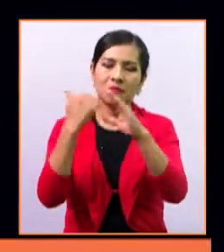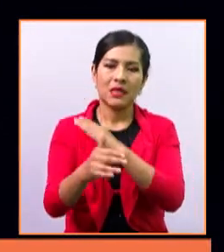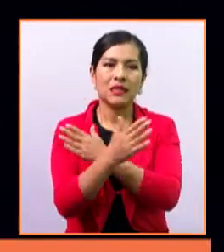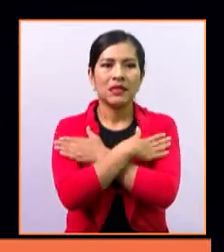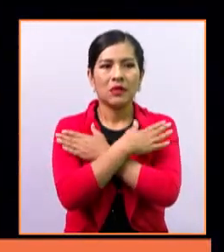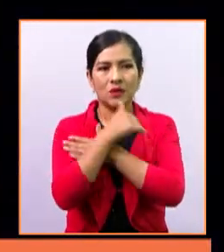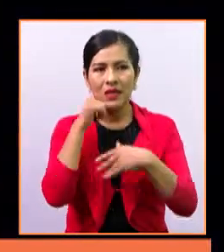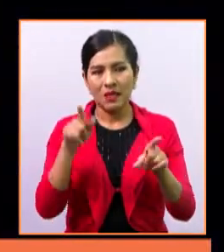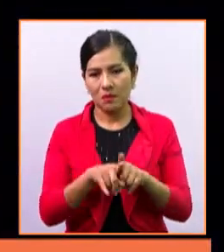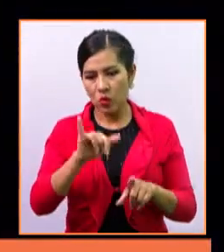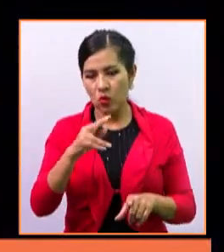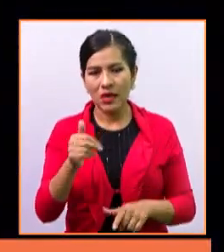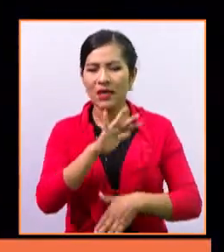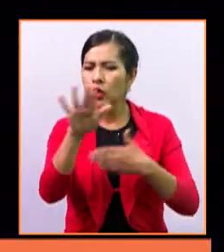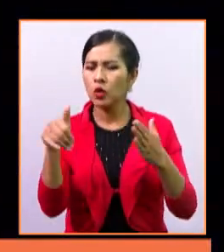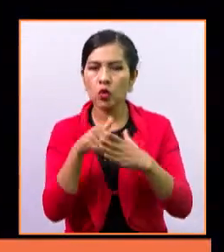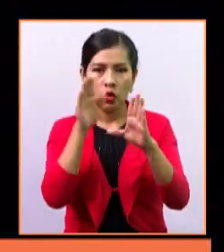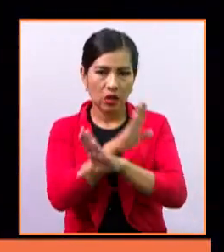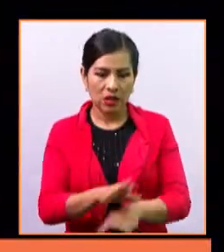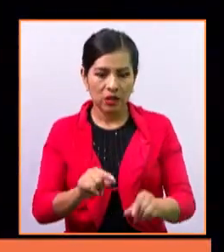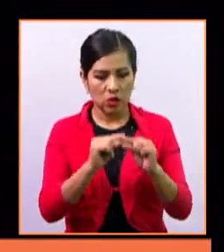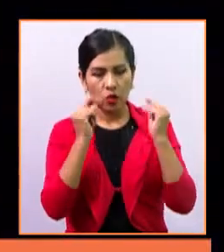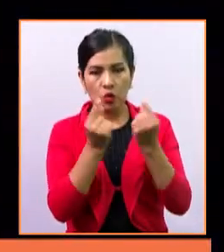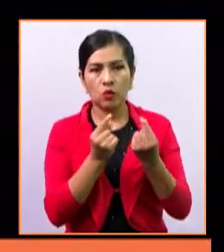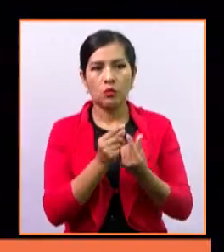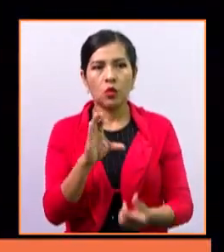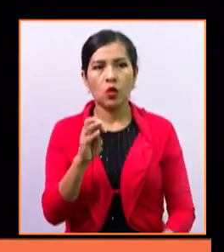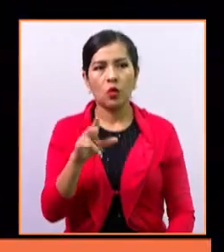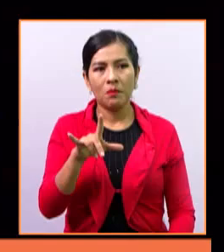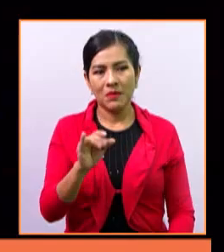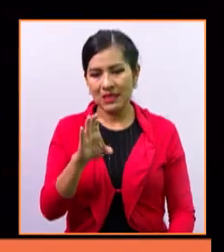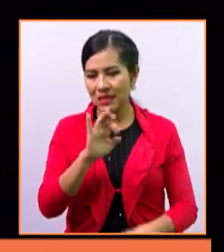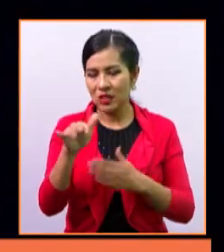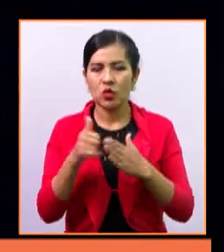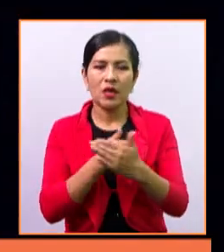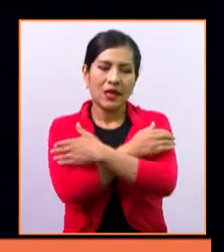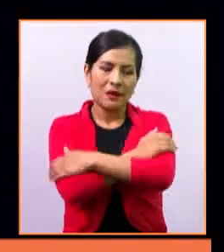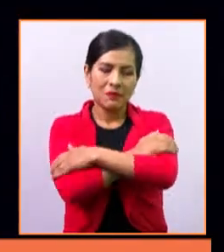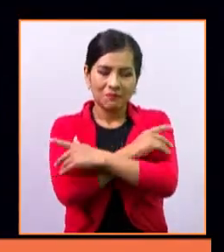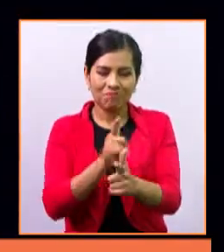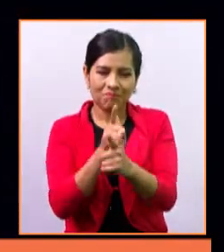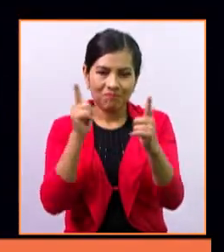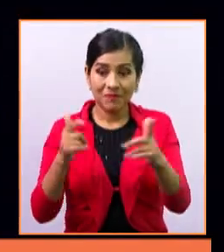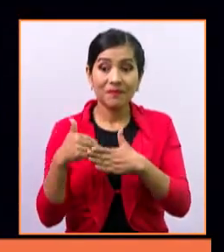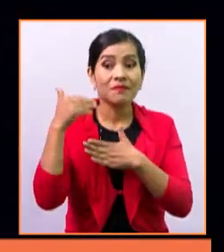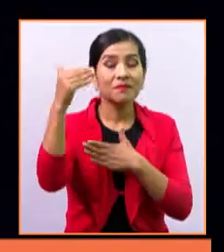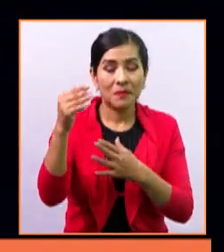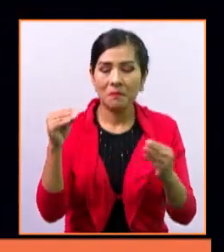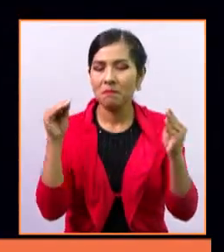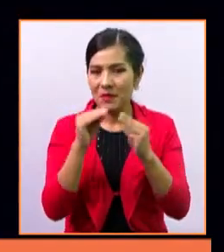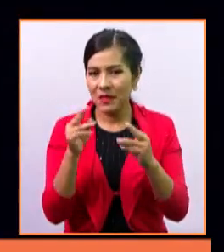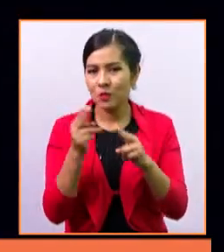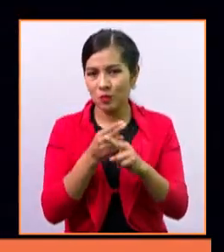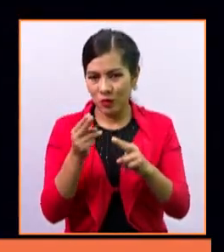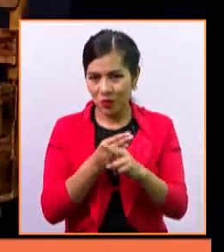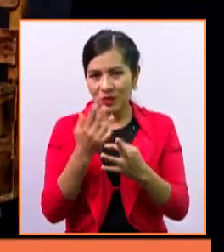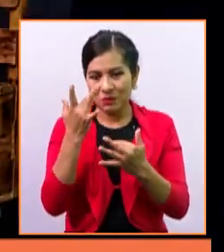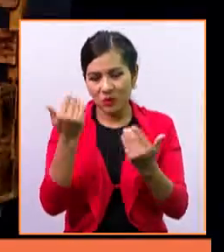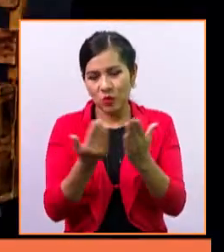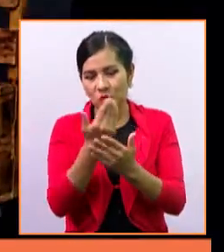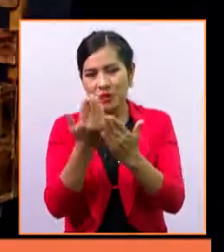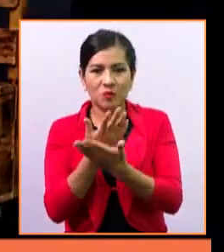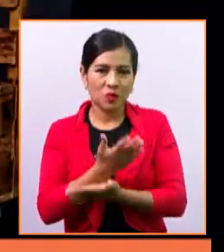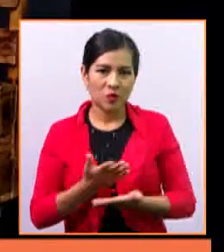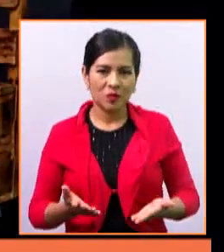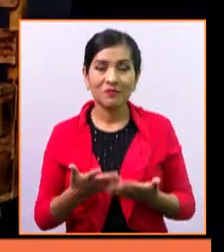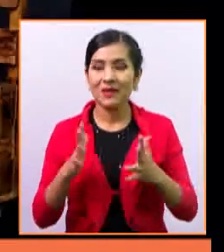igual y a todos los niños del Club Cómplices, les mando un abrazo bien grande y tenemos cosas más interesantes que se vienen muy pronto. Muchísimas gracias por